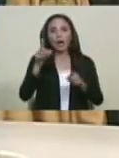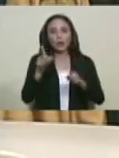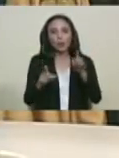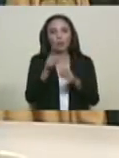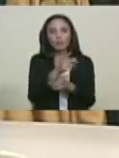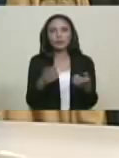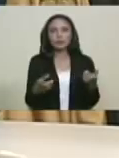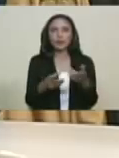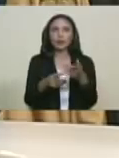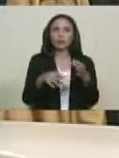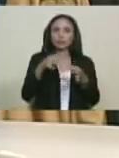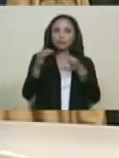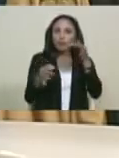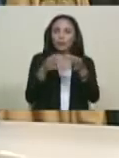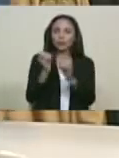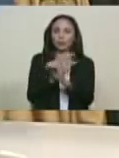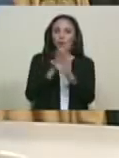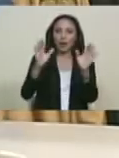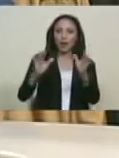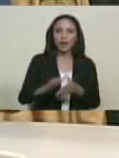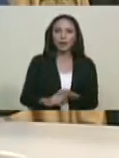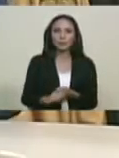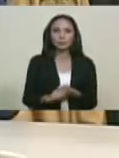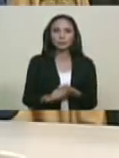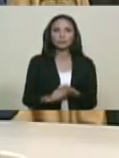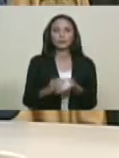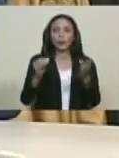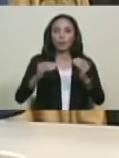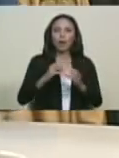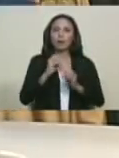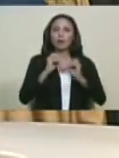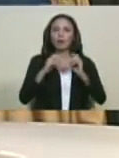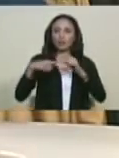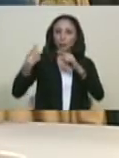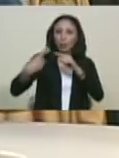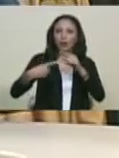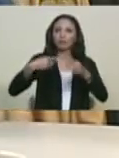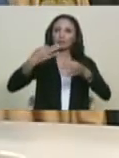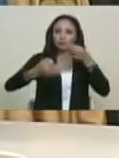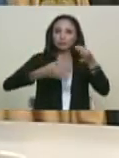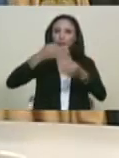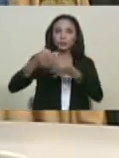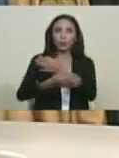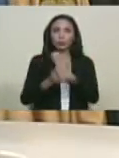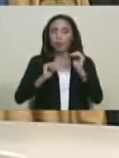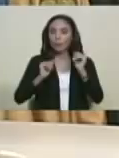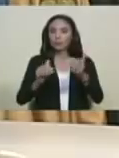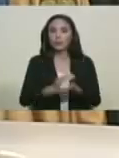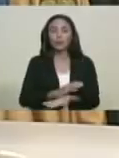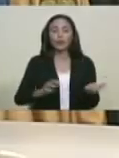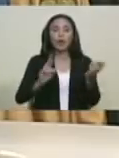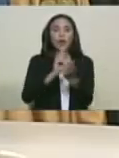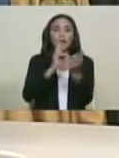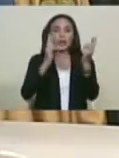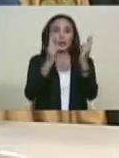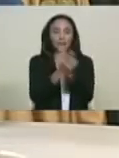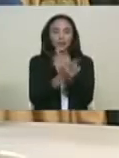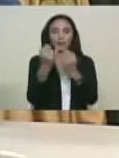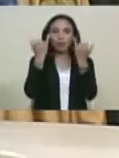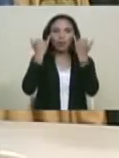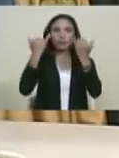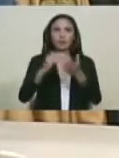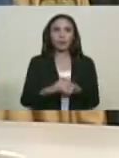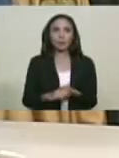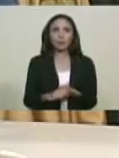introducción para en otra oportunidad ampliar la explicación y cuando nos vamos a las redes sociales la inteligencia